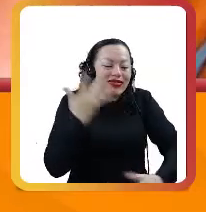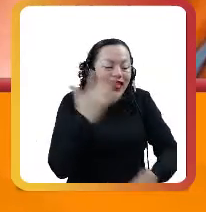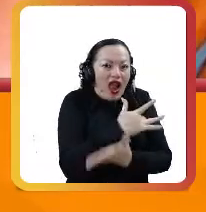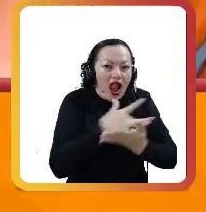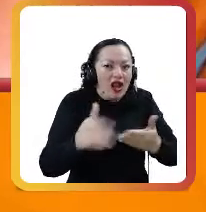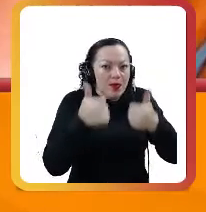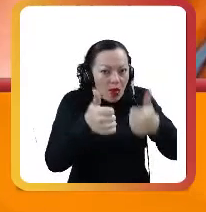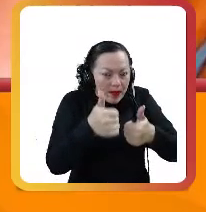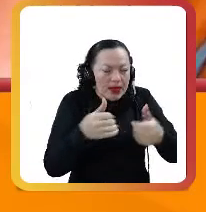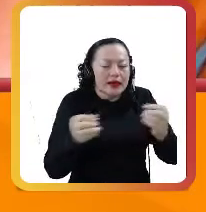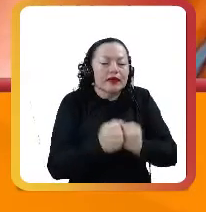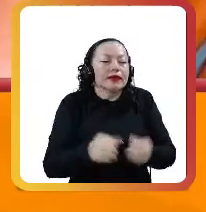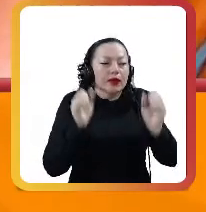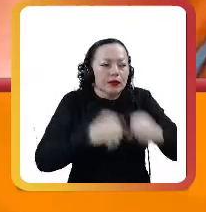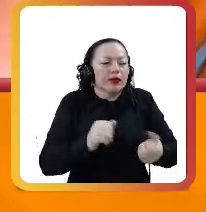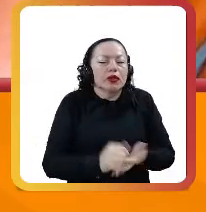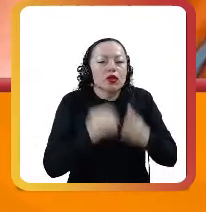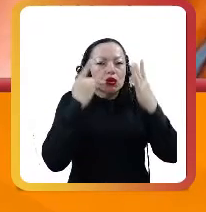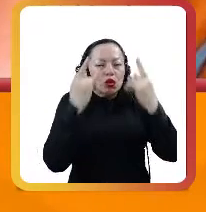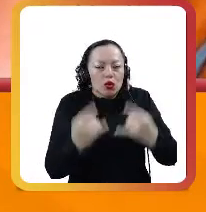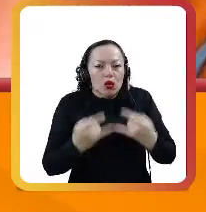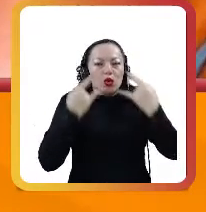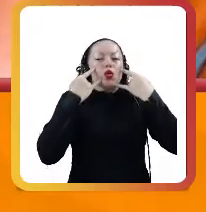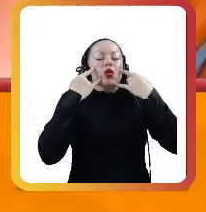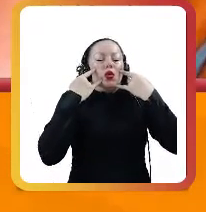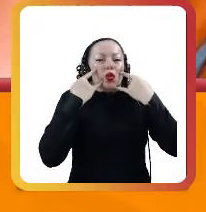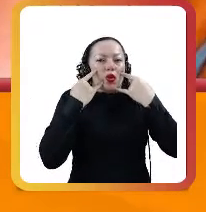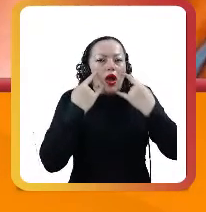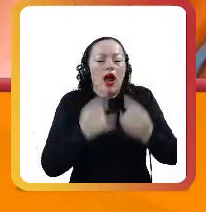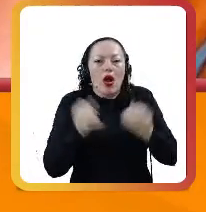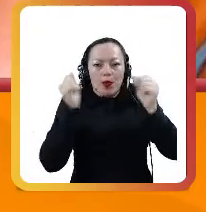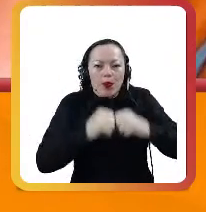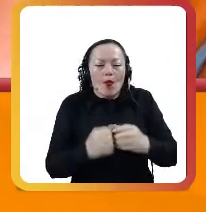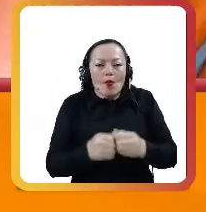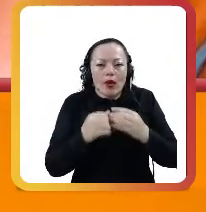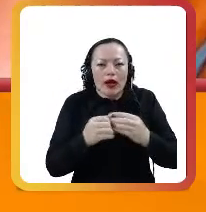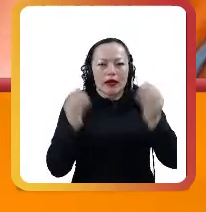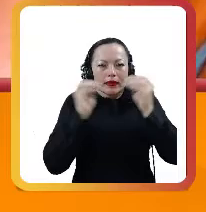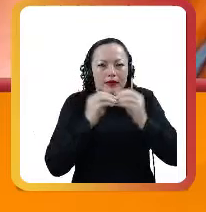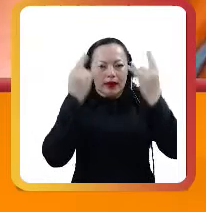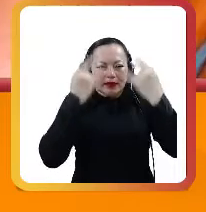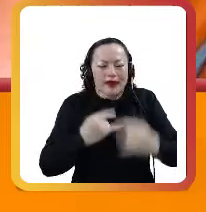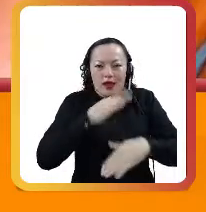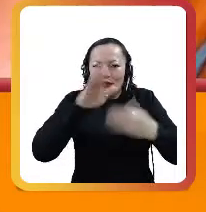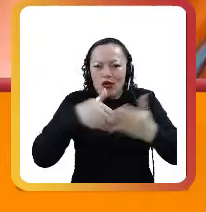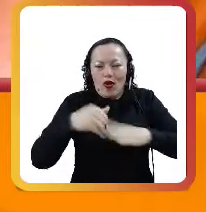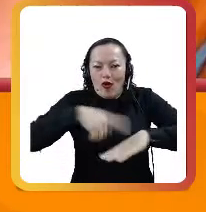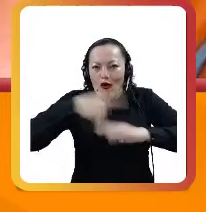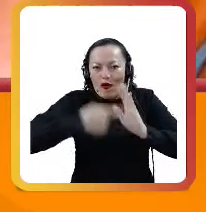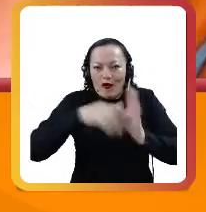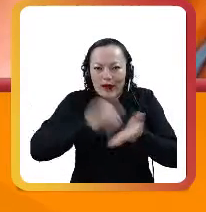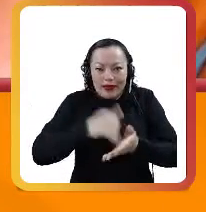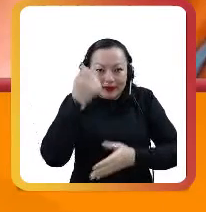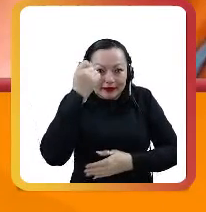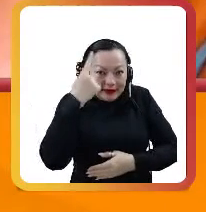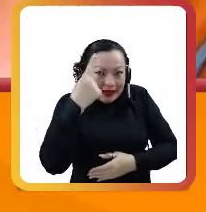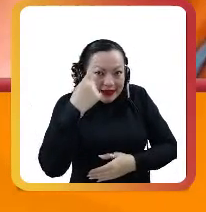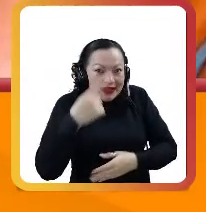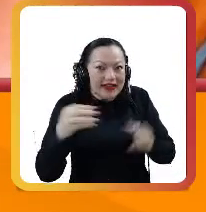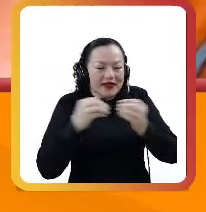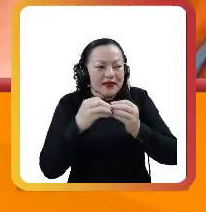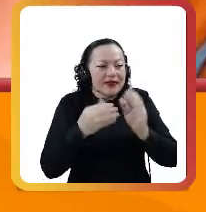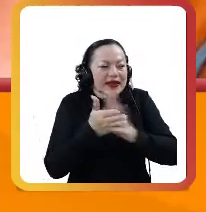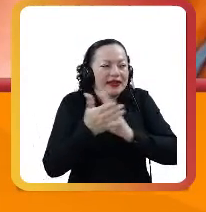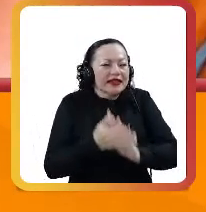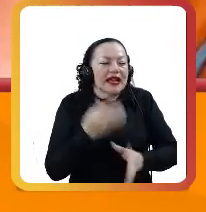esta mascarilla para que las propiedades absorban mejor. Bueno, y esto es todo. Revolvemos y nos la aplicamos en